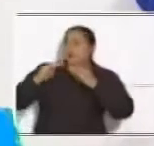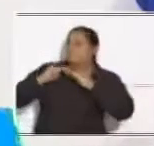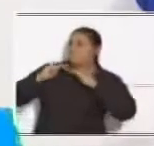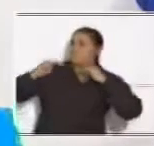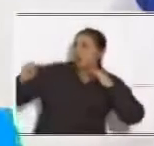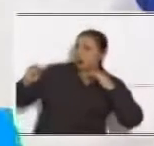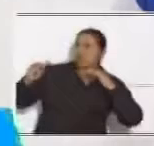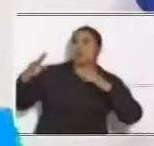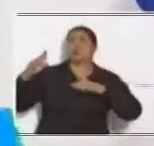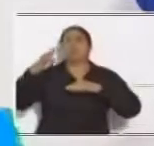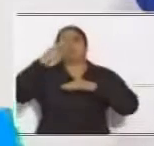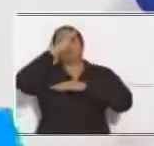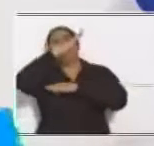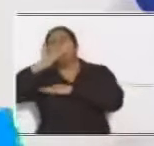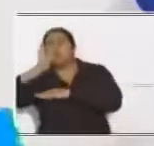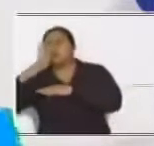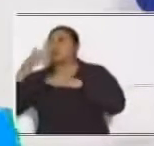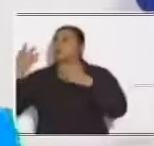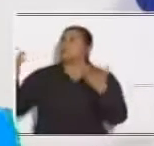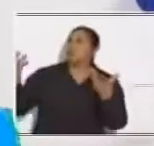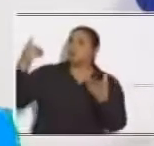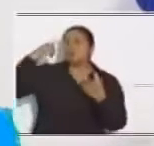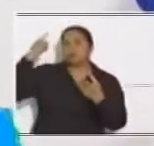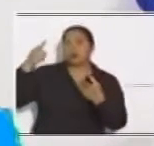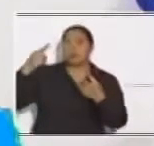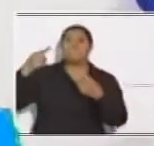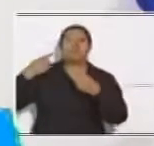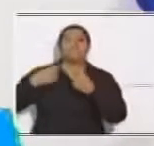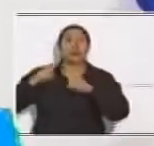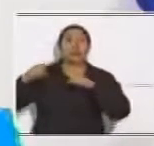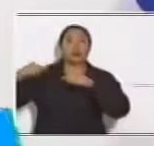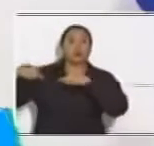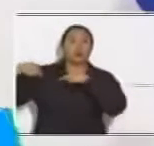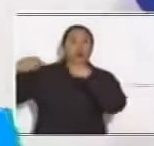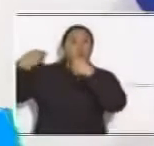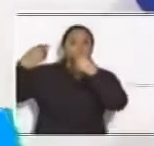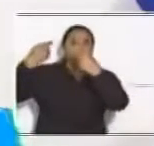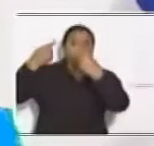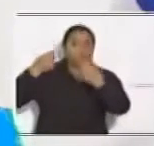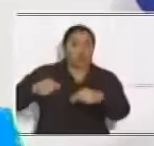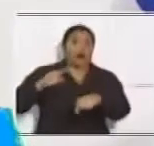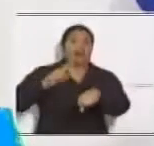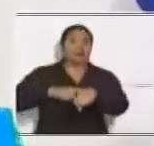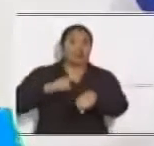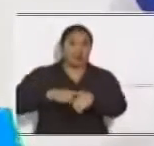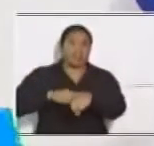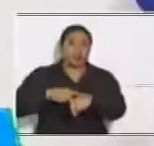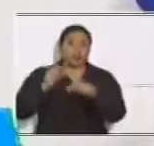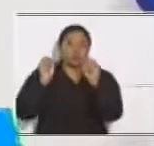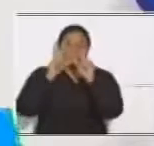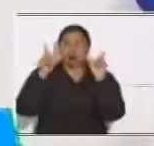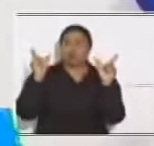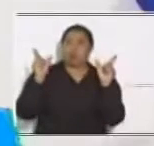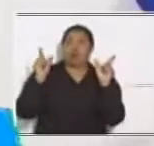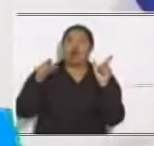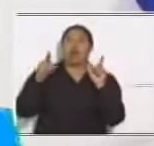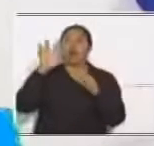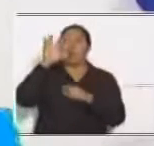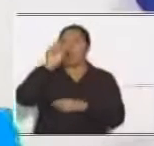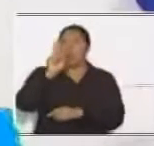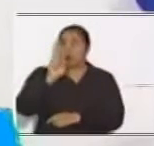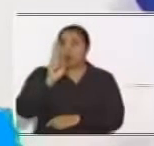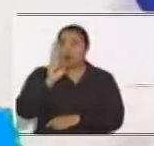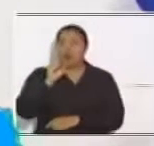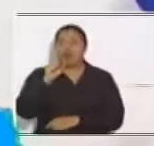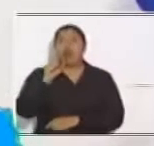esas inclinaciones. Con el tiempo y los descubrimientos se dieron cuenta lo que